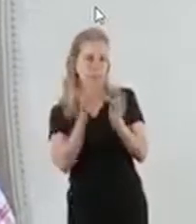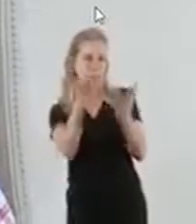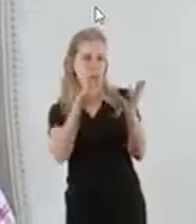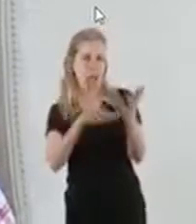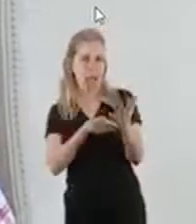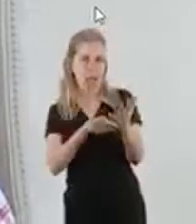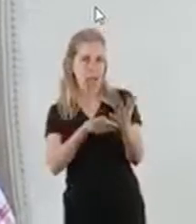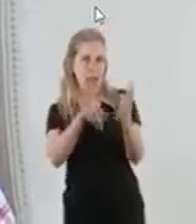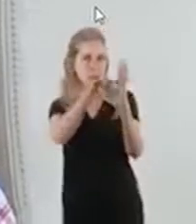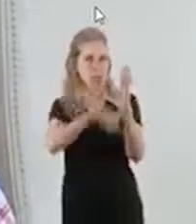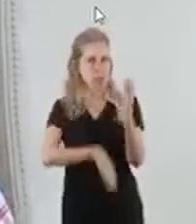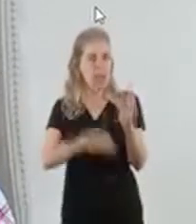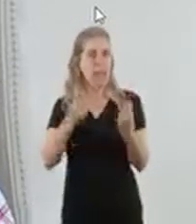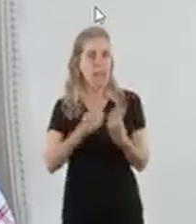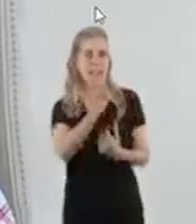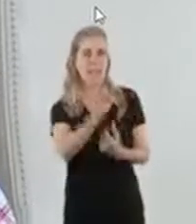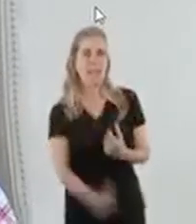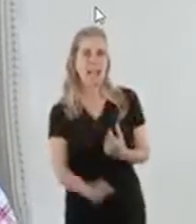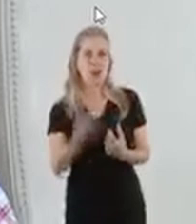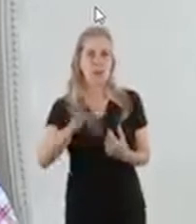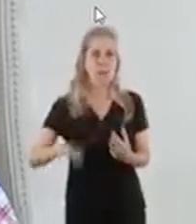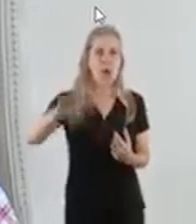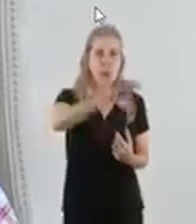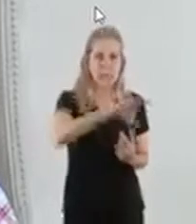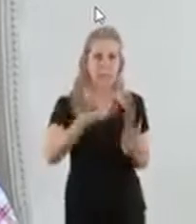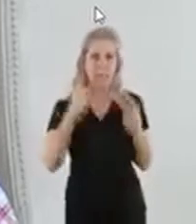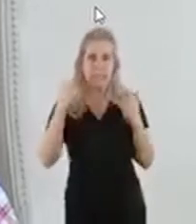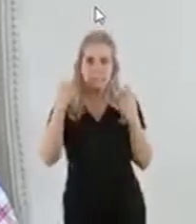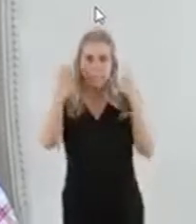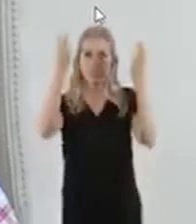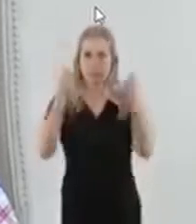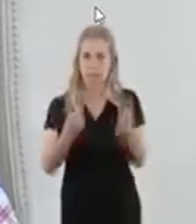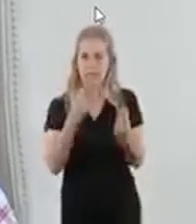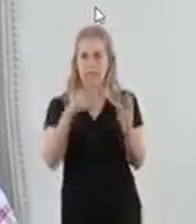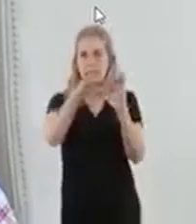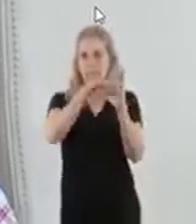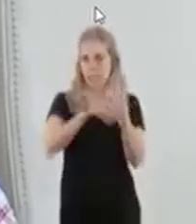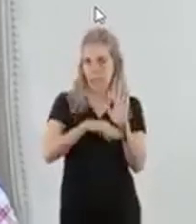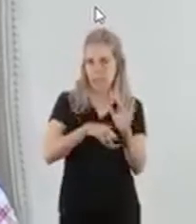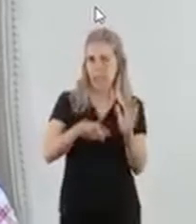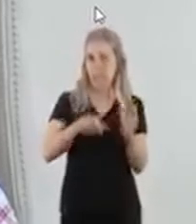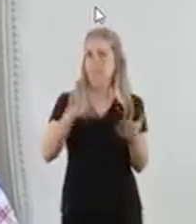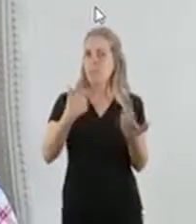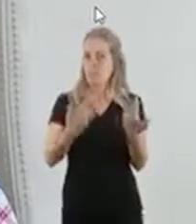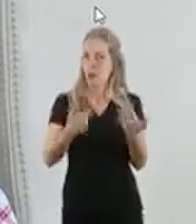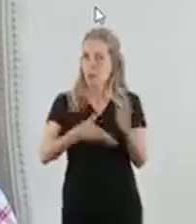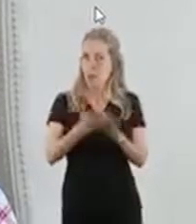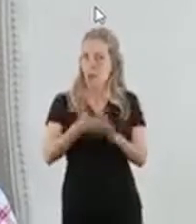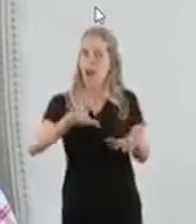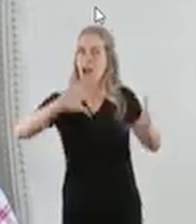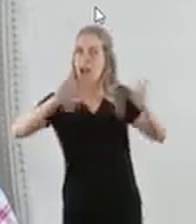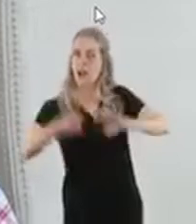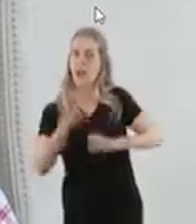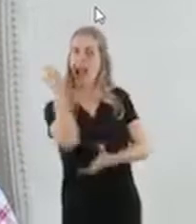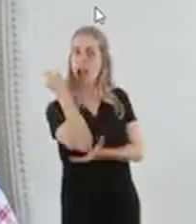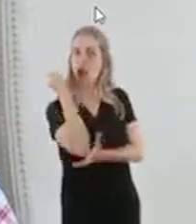gobernadores de la Patagonia se pronunciaron y dijeron que la medida afectaría gravemente a la economía nacional y